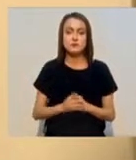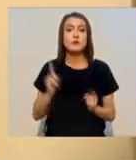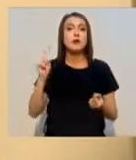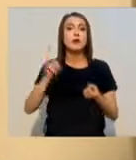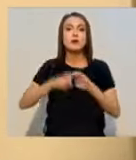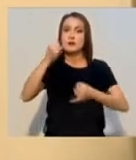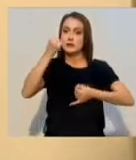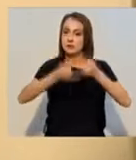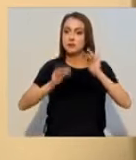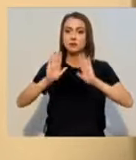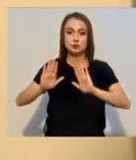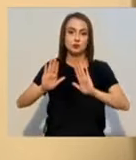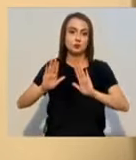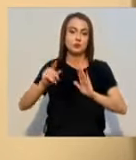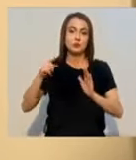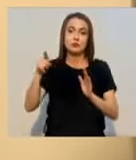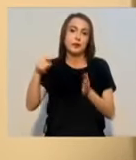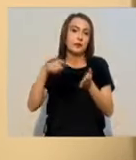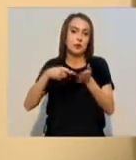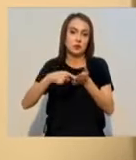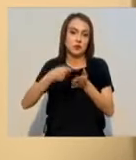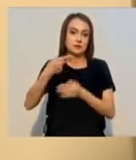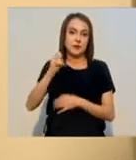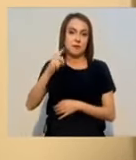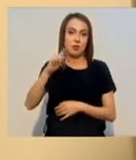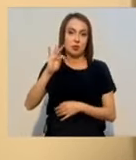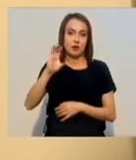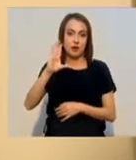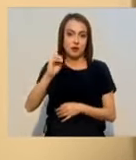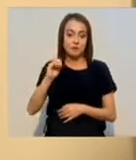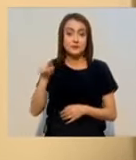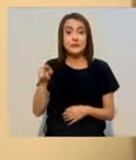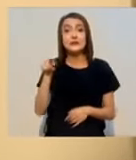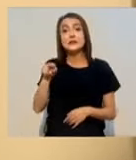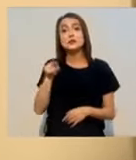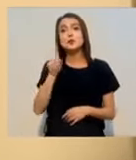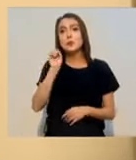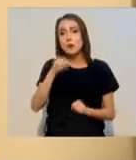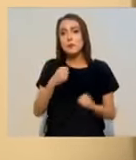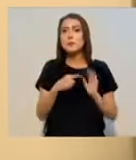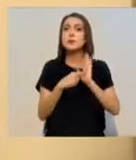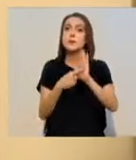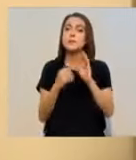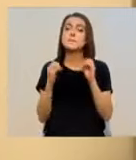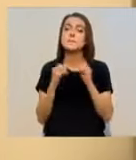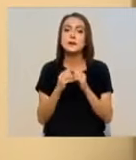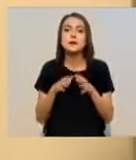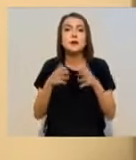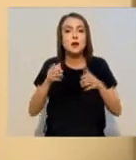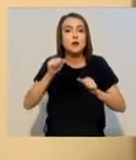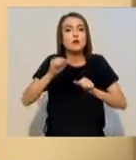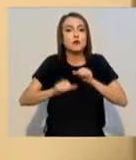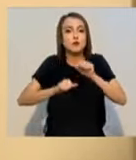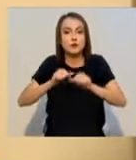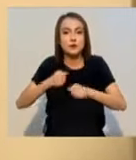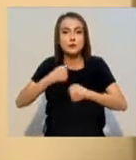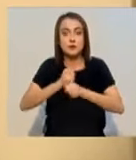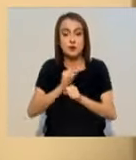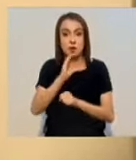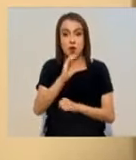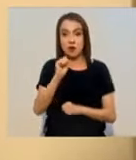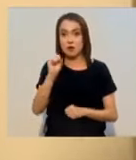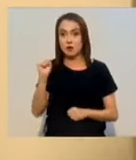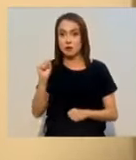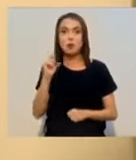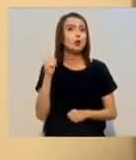que termine su hipoteca. Entonces, con esto es una demostración más del gran esfuerzo que está haciendo la caja, no